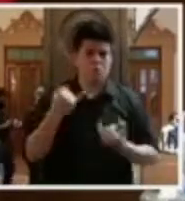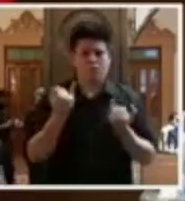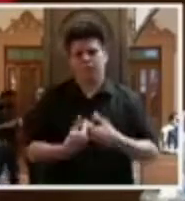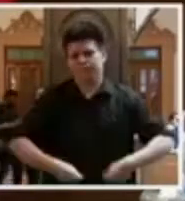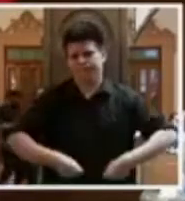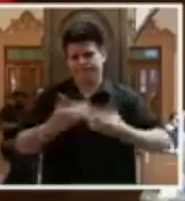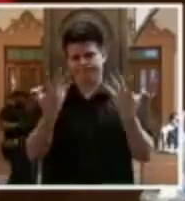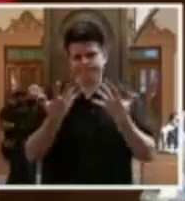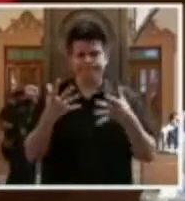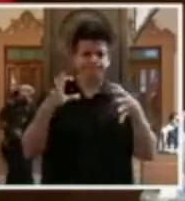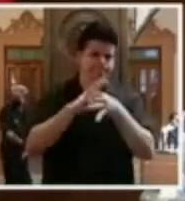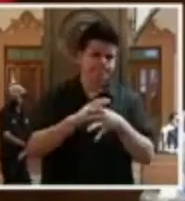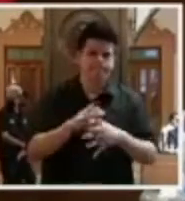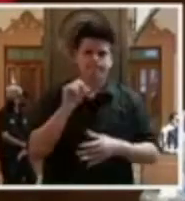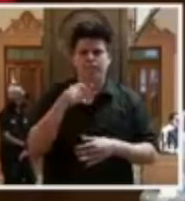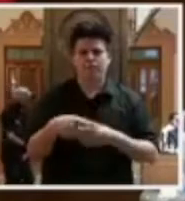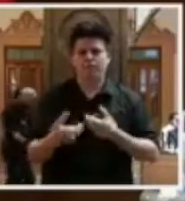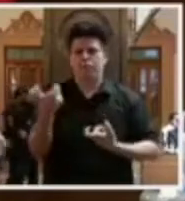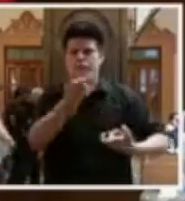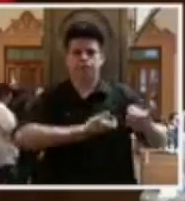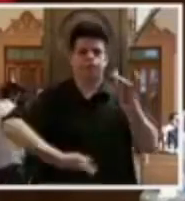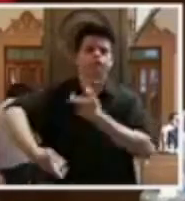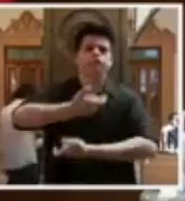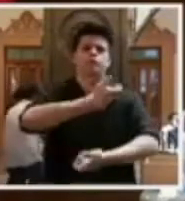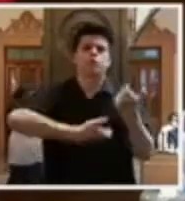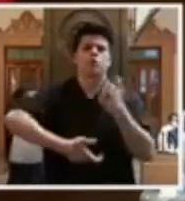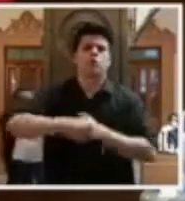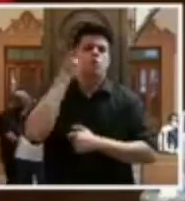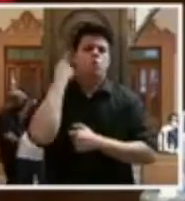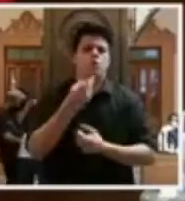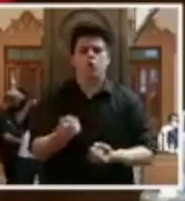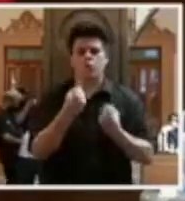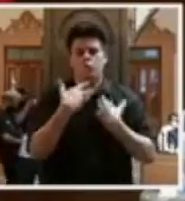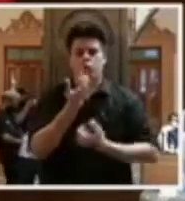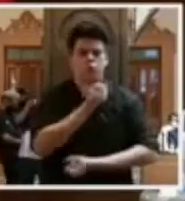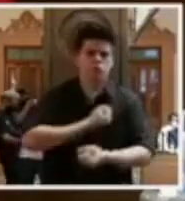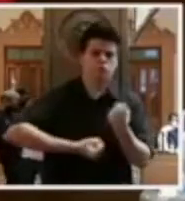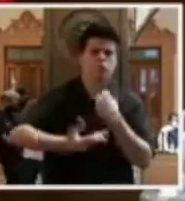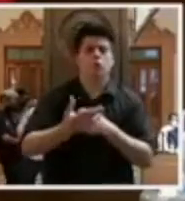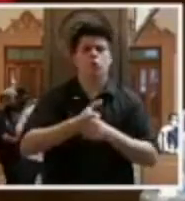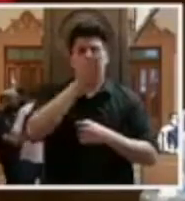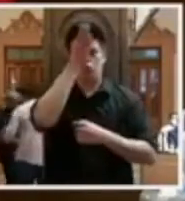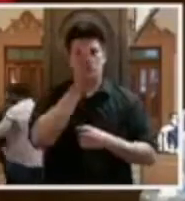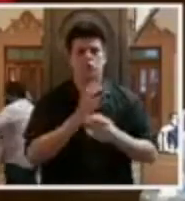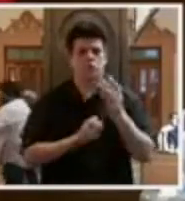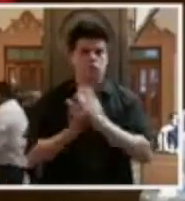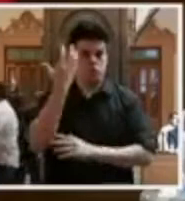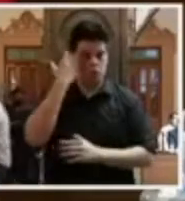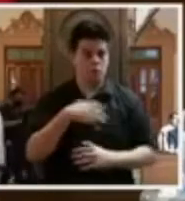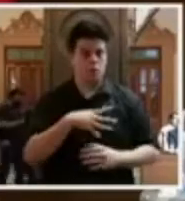lógicas de la actividad económica, Durango tiene proveeduría importante para Coahuila y para Nuevo León. En Durango hay